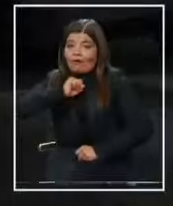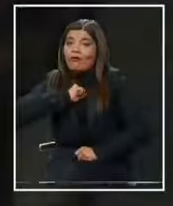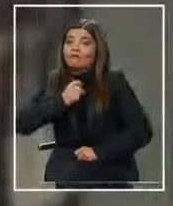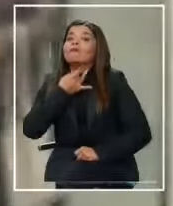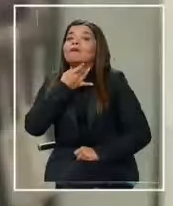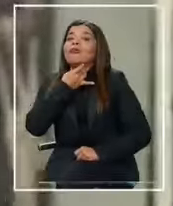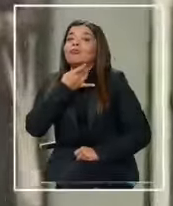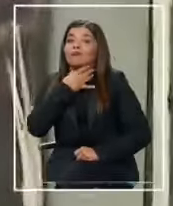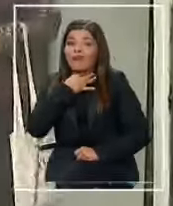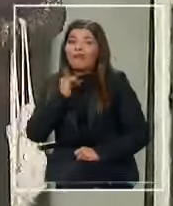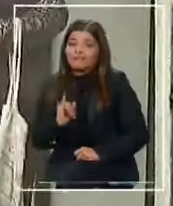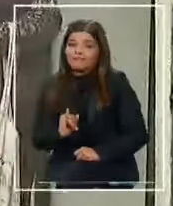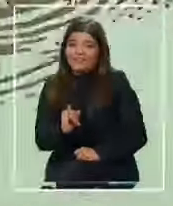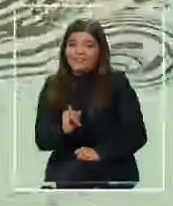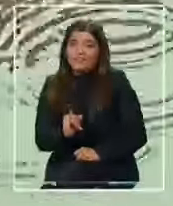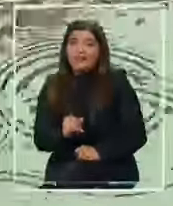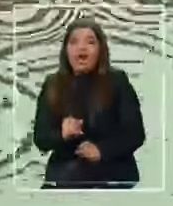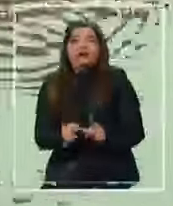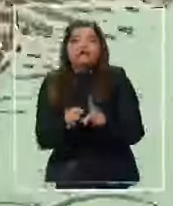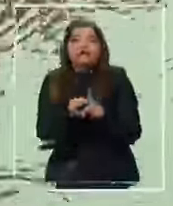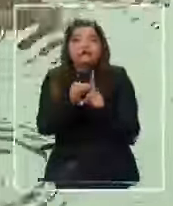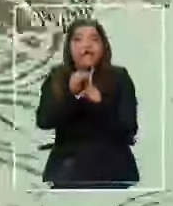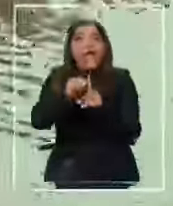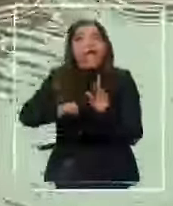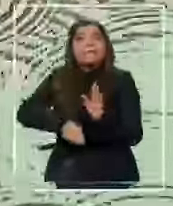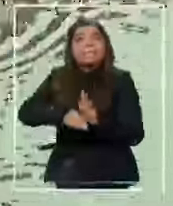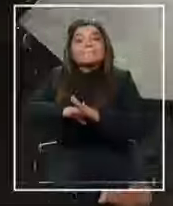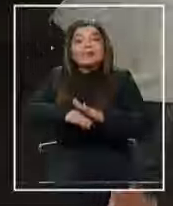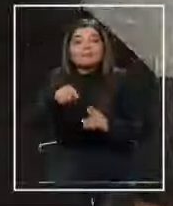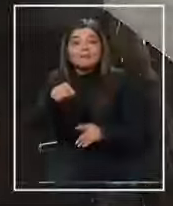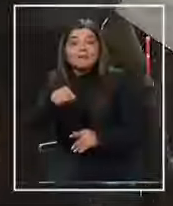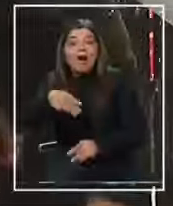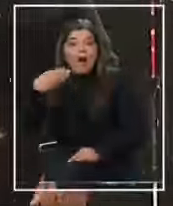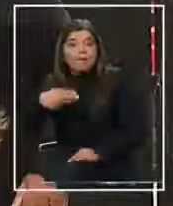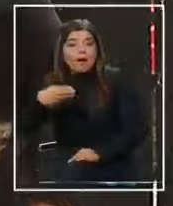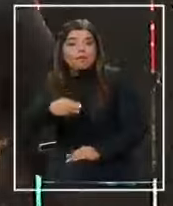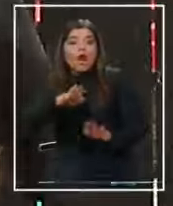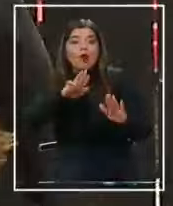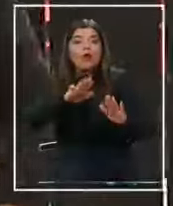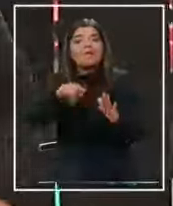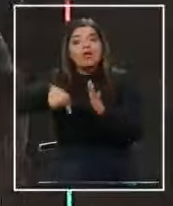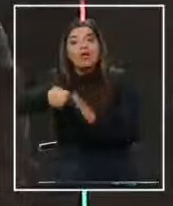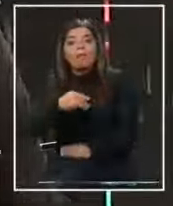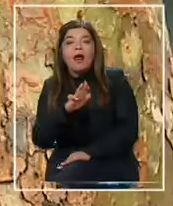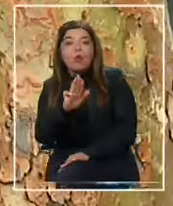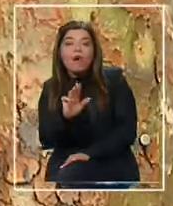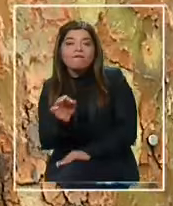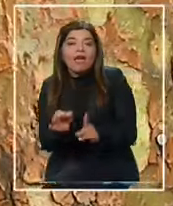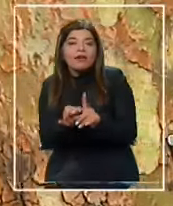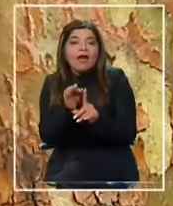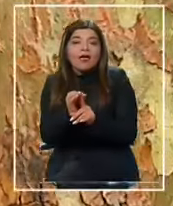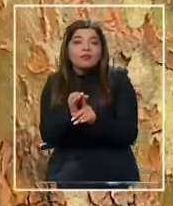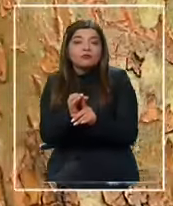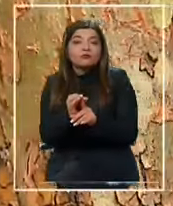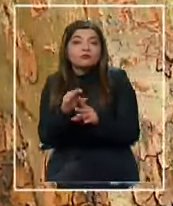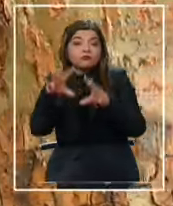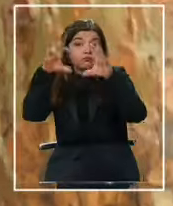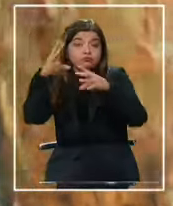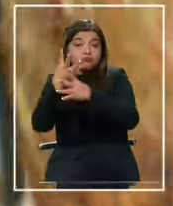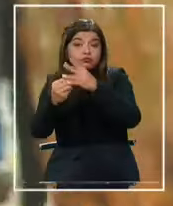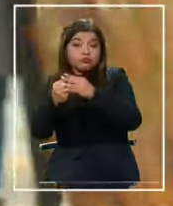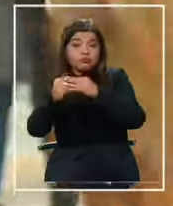garganta. La temperatura máxima en la capital este martes fue de 9,9 grados. Al acabarse la lluvia